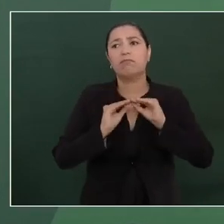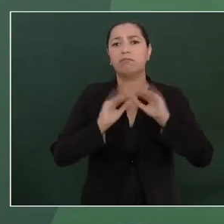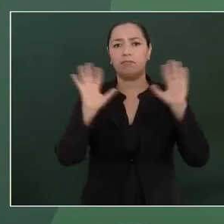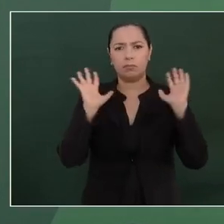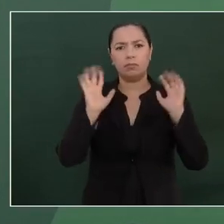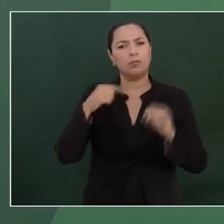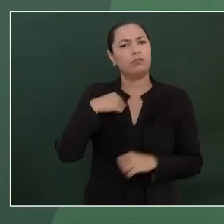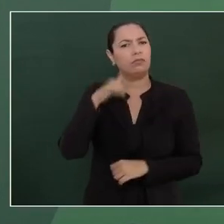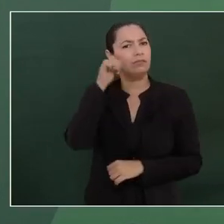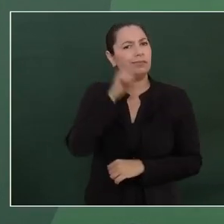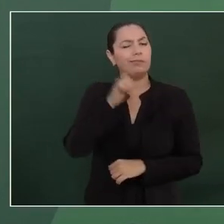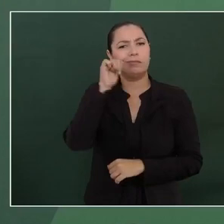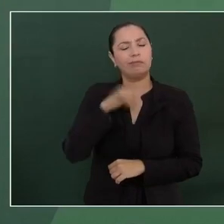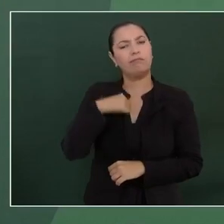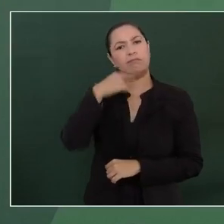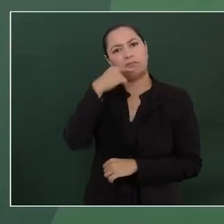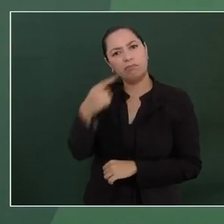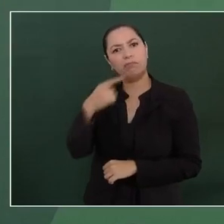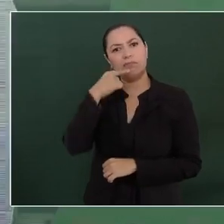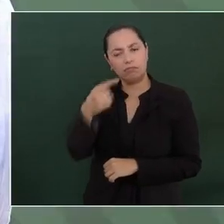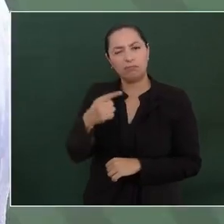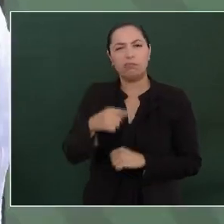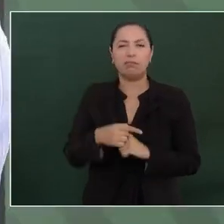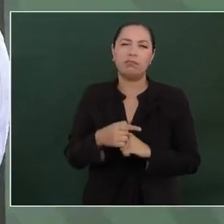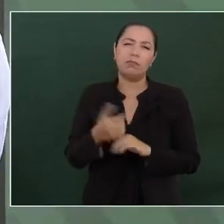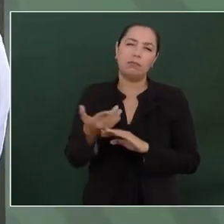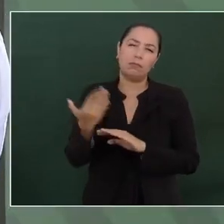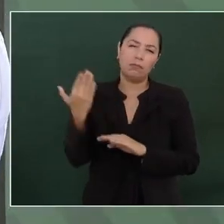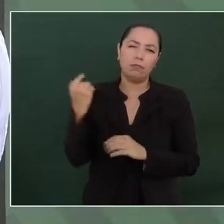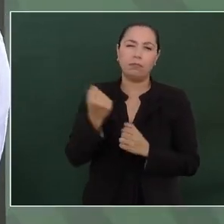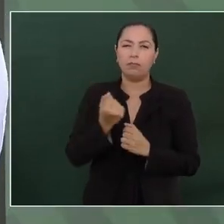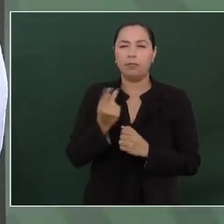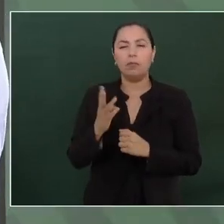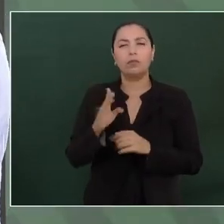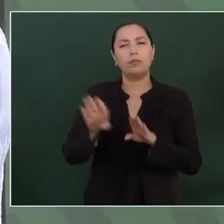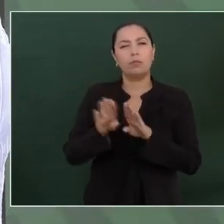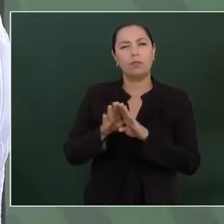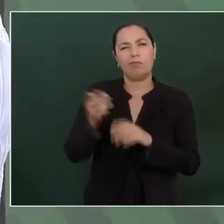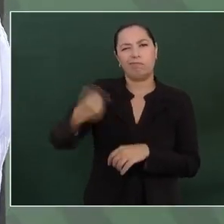yo siempre he dicho que los cacicazgos duran